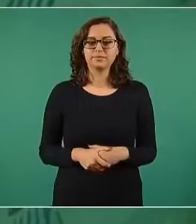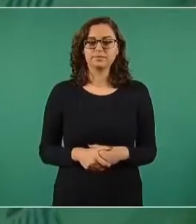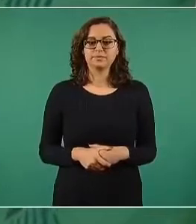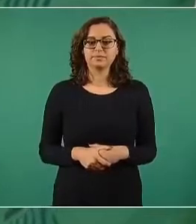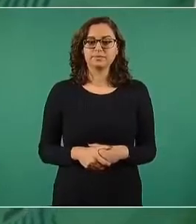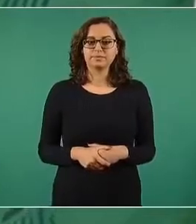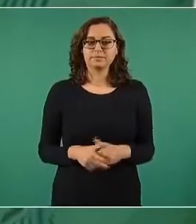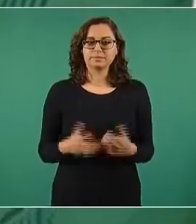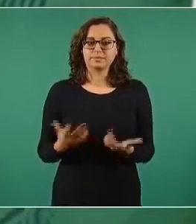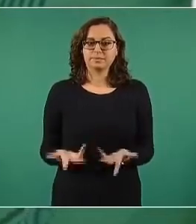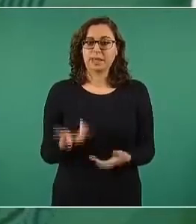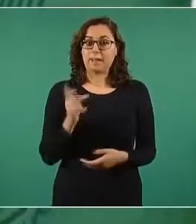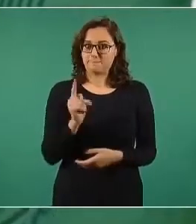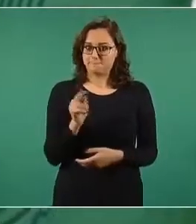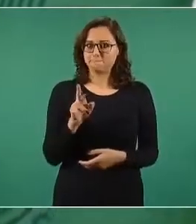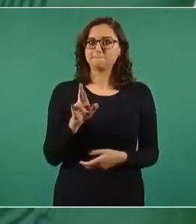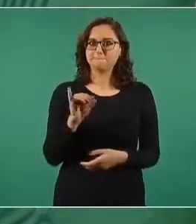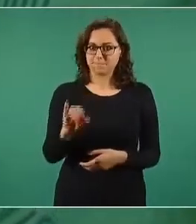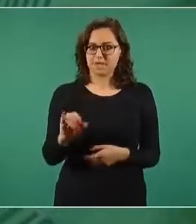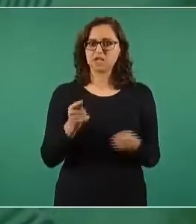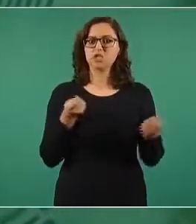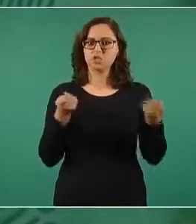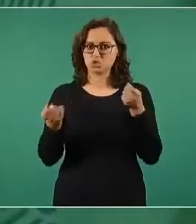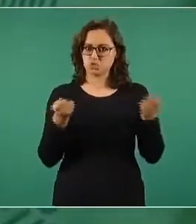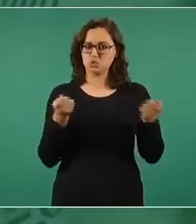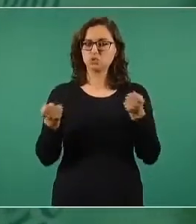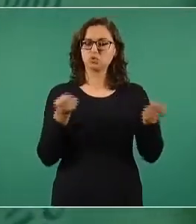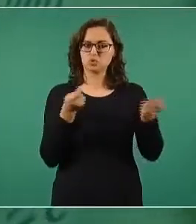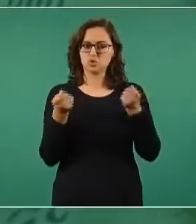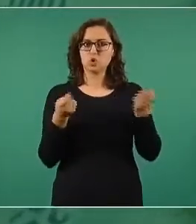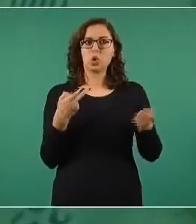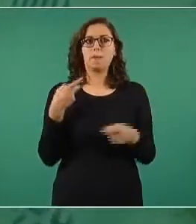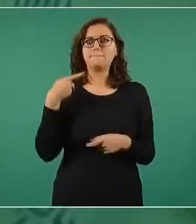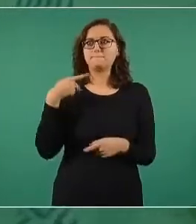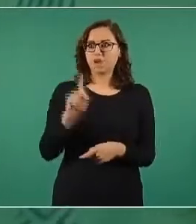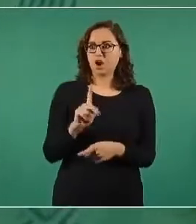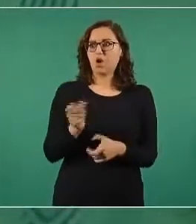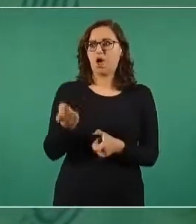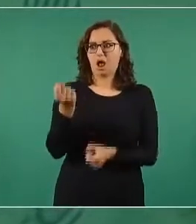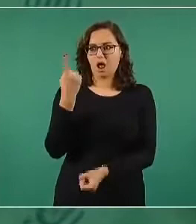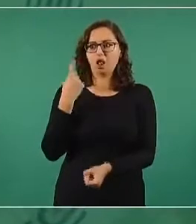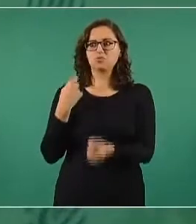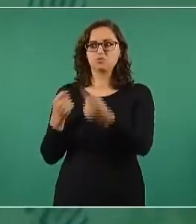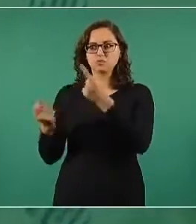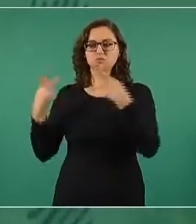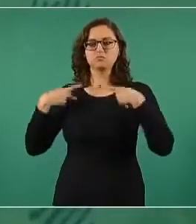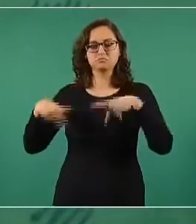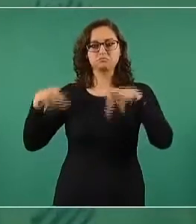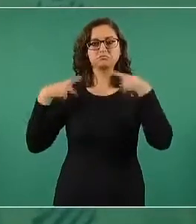estaba el PRI, pero había ahí corrientes progresistas.